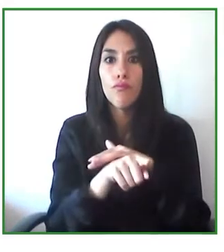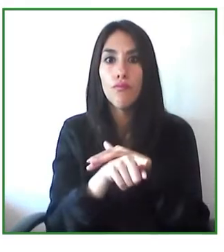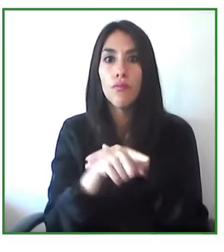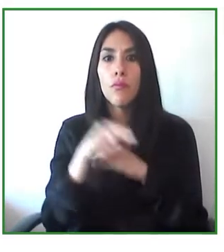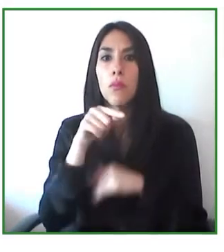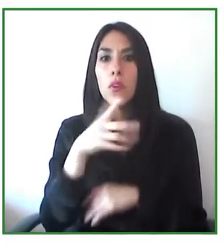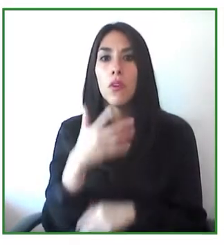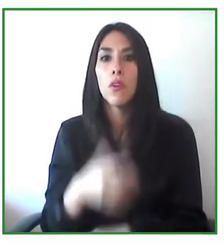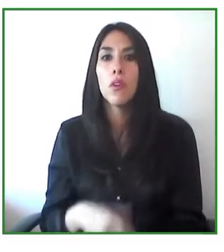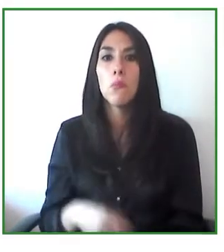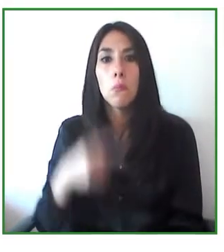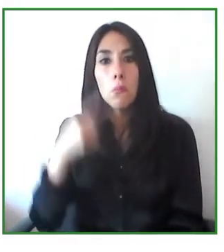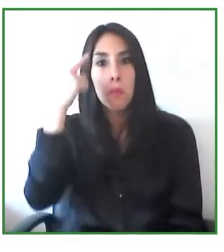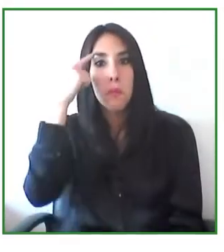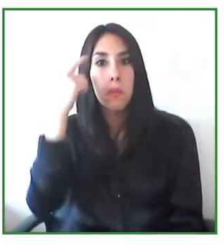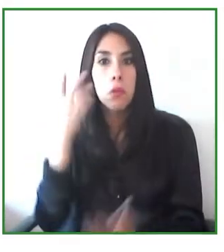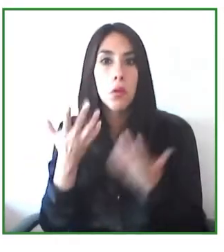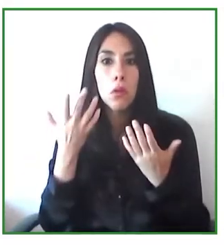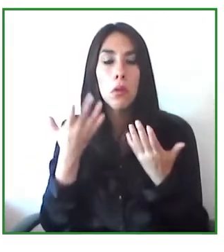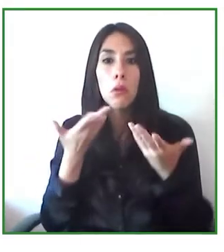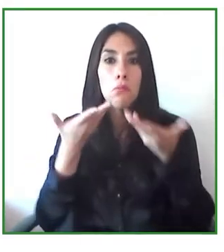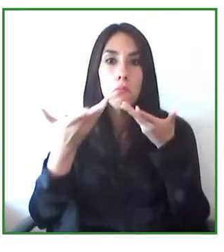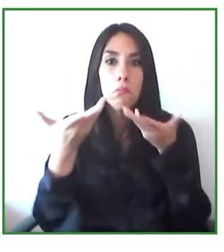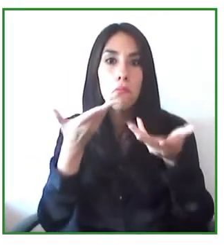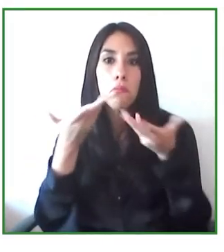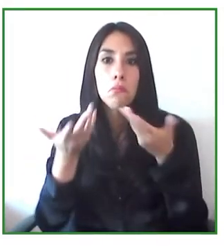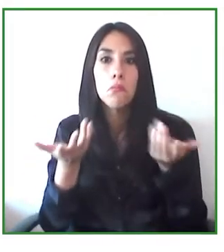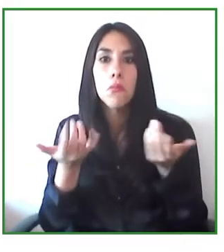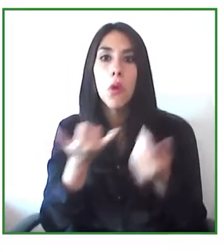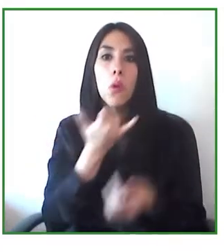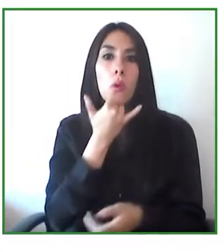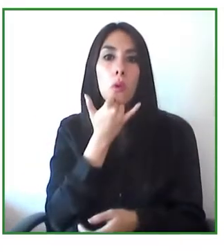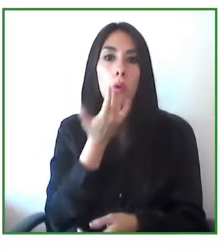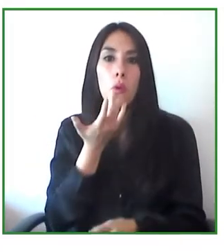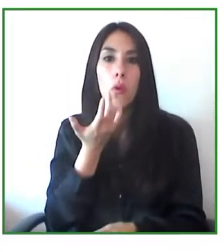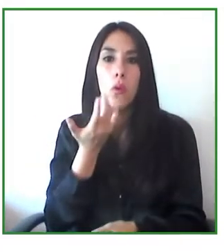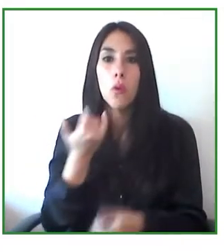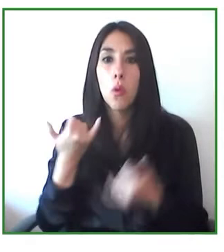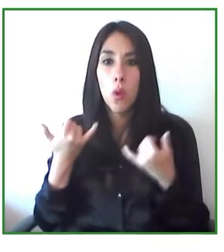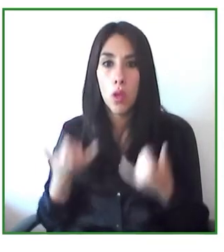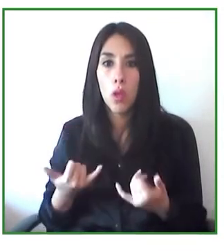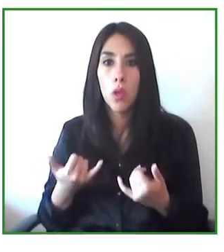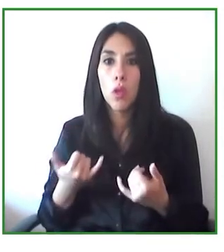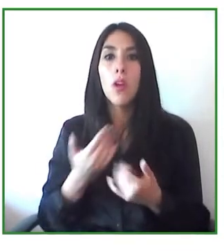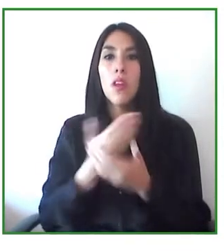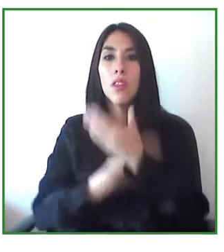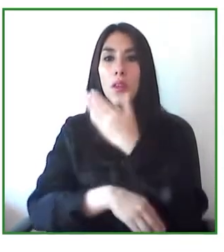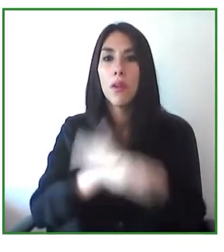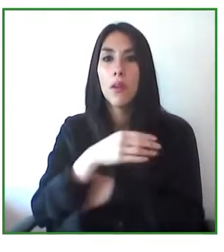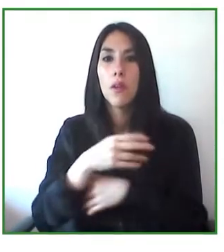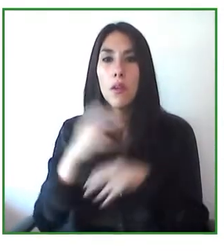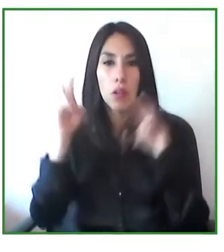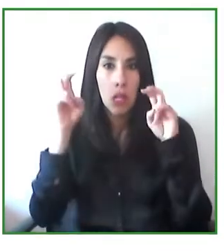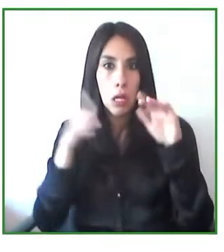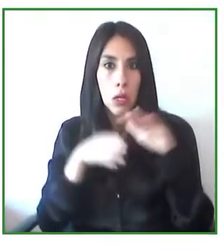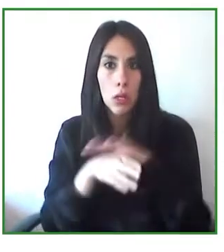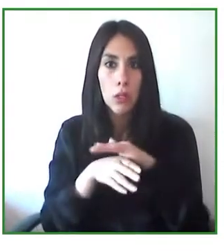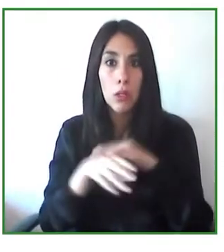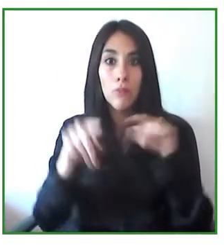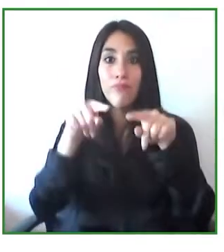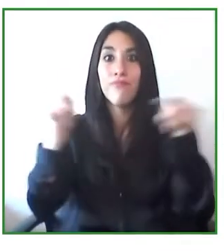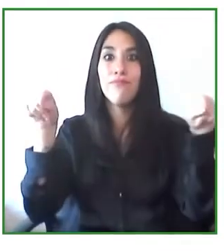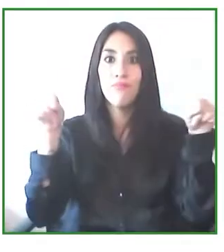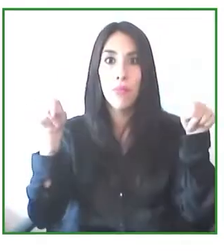la discapacidad física, en accesibilidad de espacios, y muy poco se menciona sobre